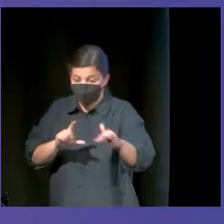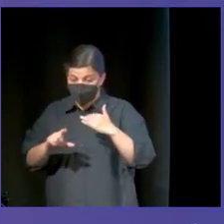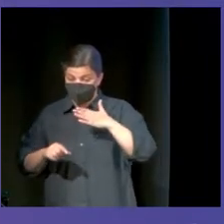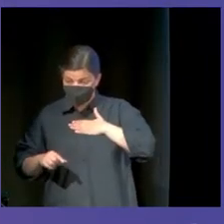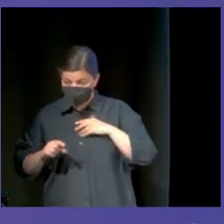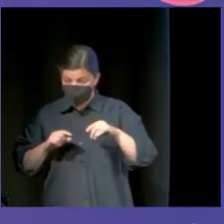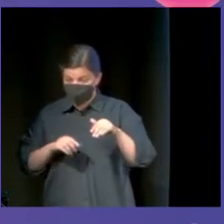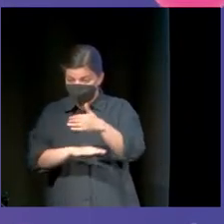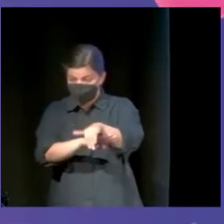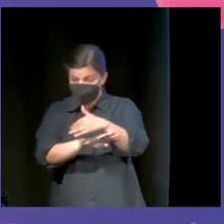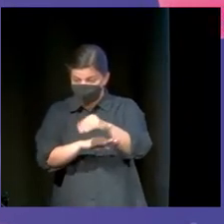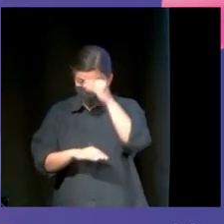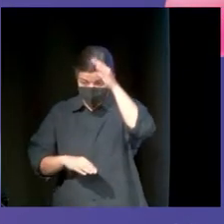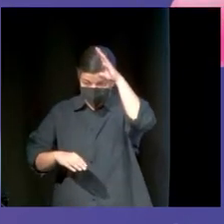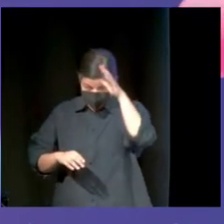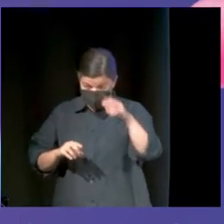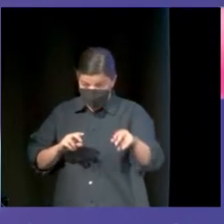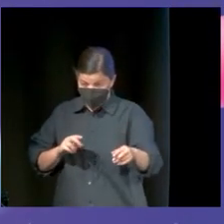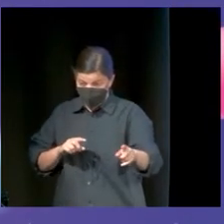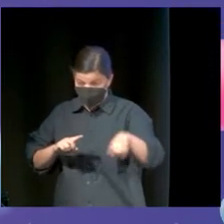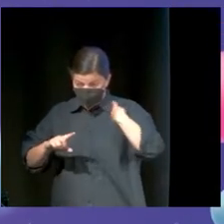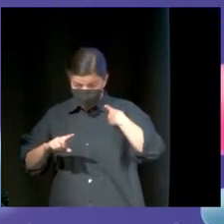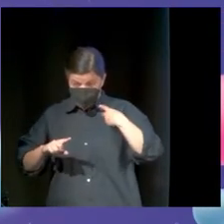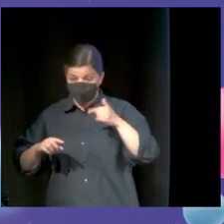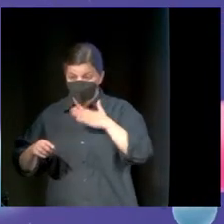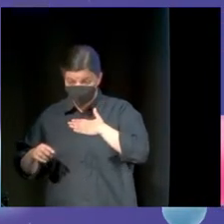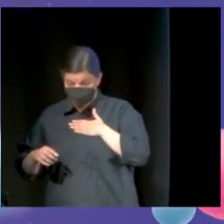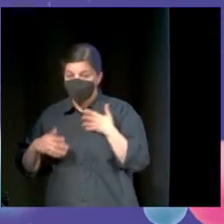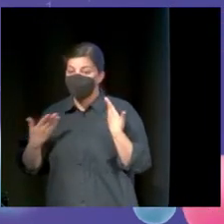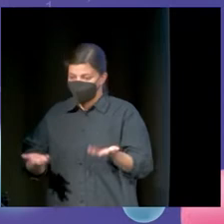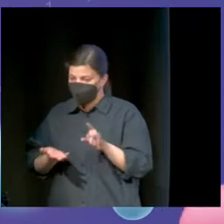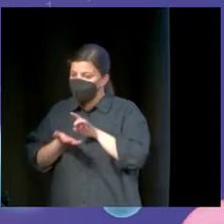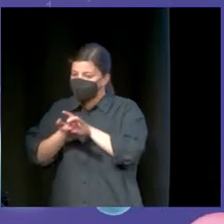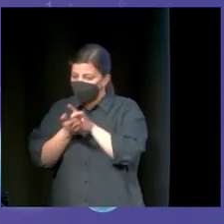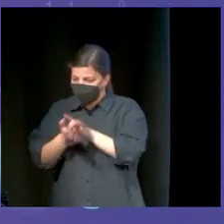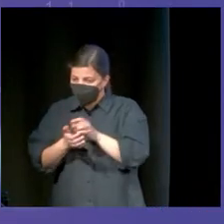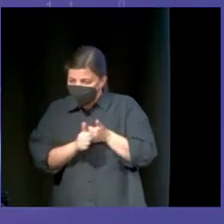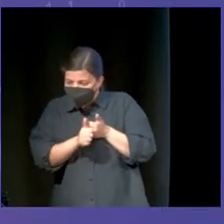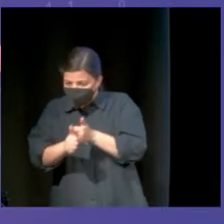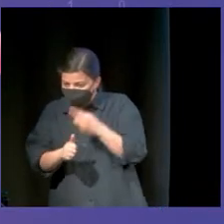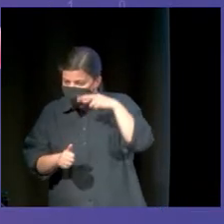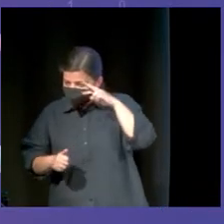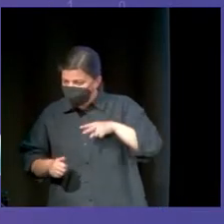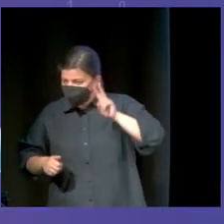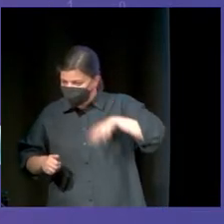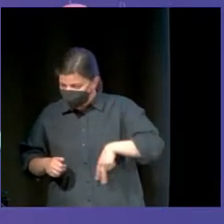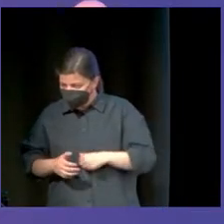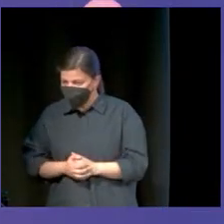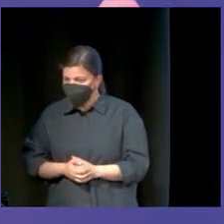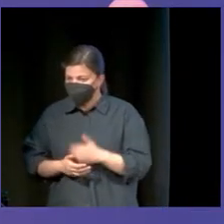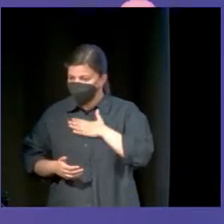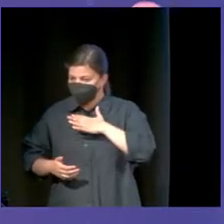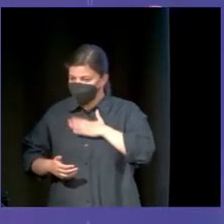no y eso es tratable por los servicios y pueden decir que es elegible para todo el mundo